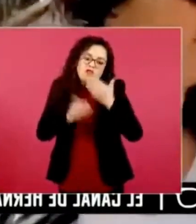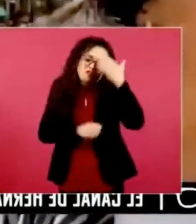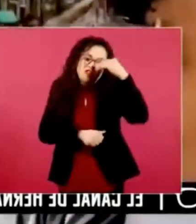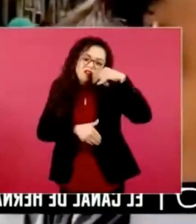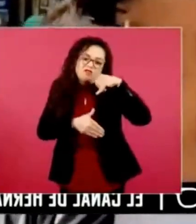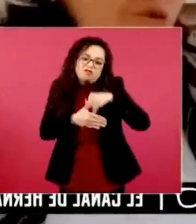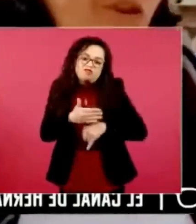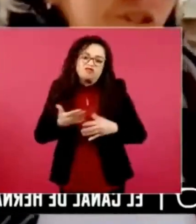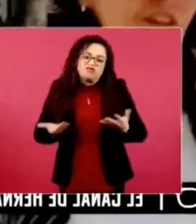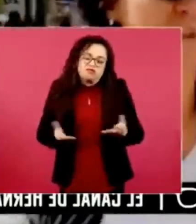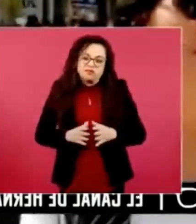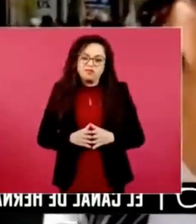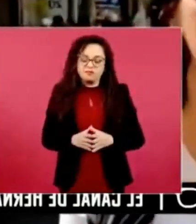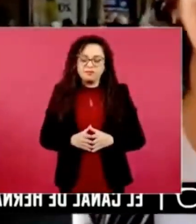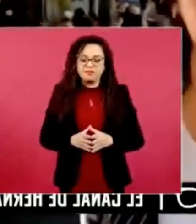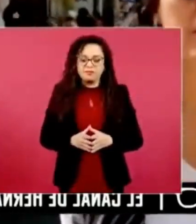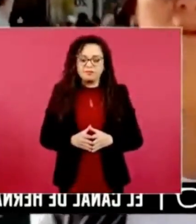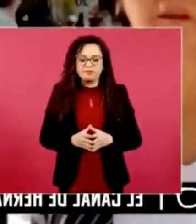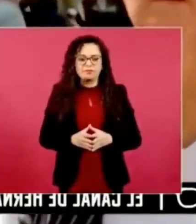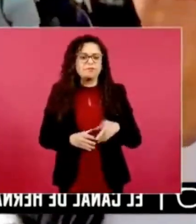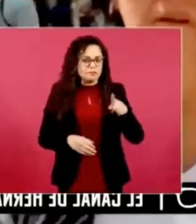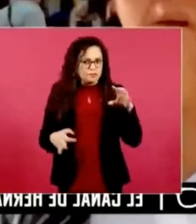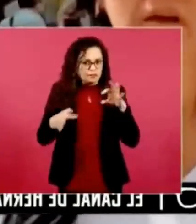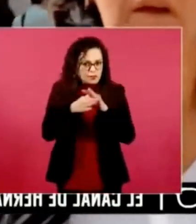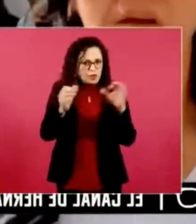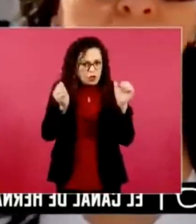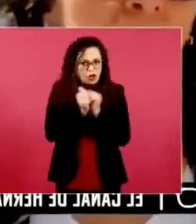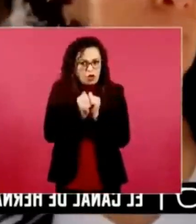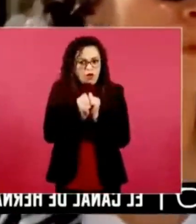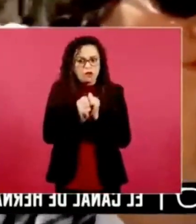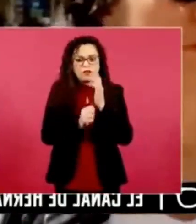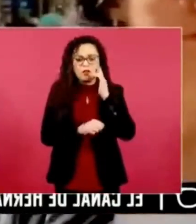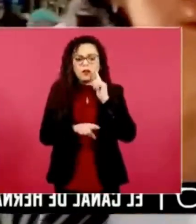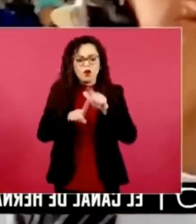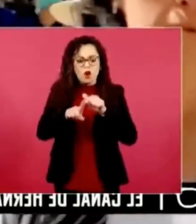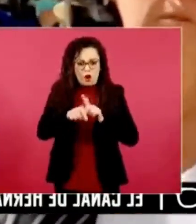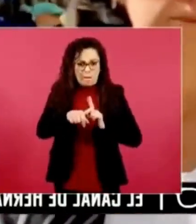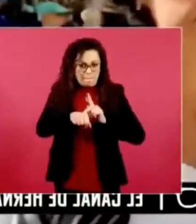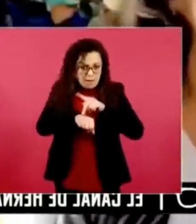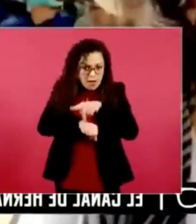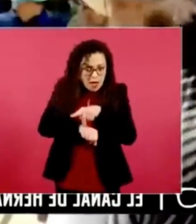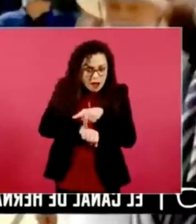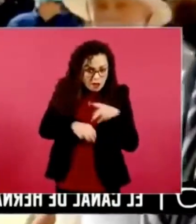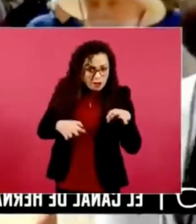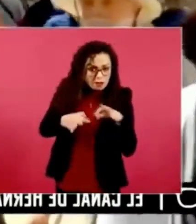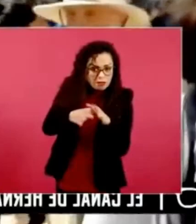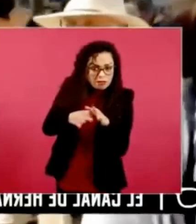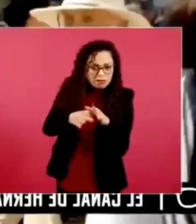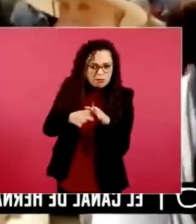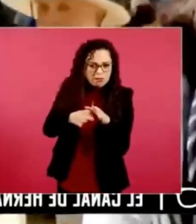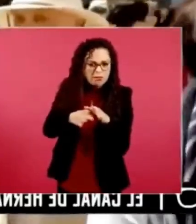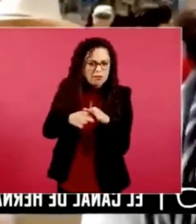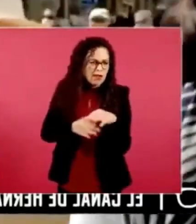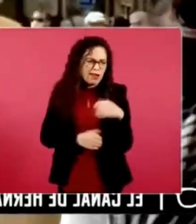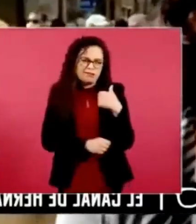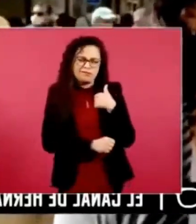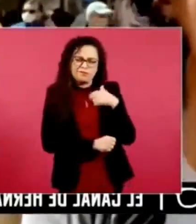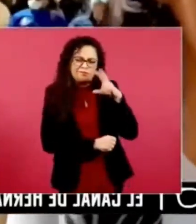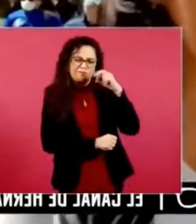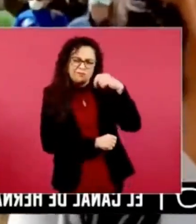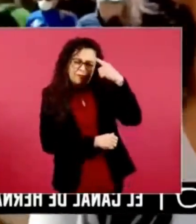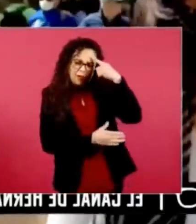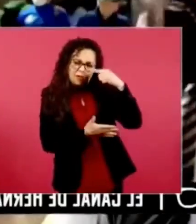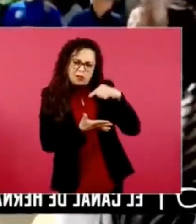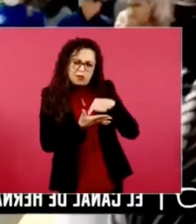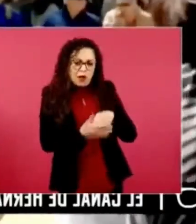como expandido, ¿no? ¿Y eso tiene que ver con el tono de piel de alguna manera? No creo. ¿No? Es que eso dijo